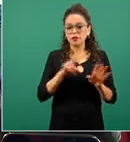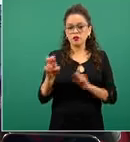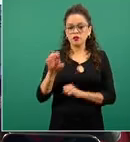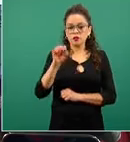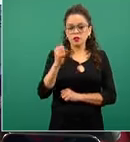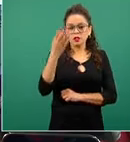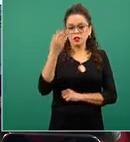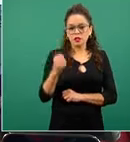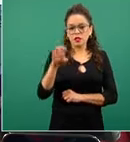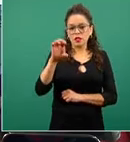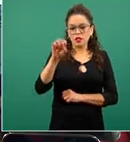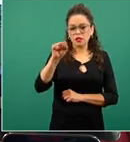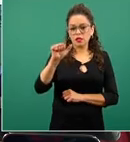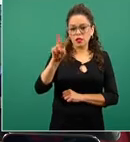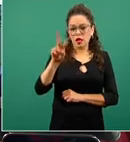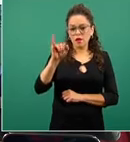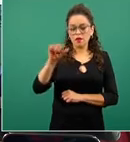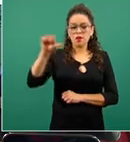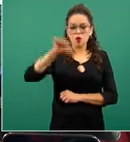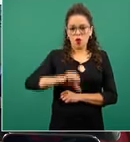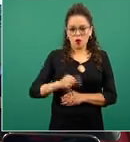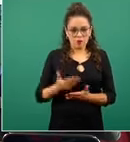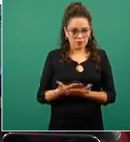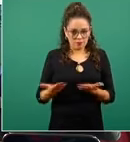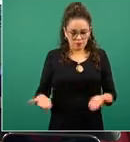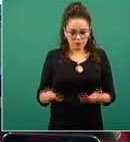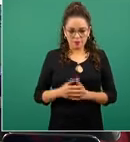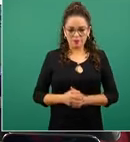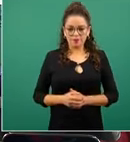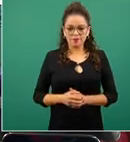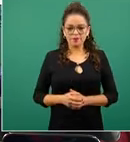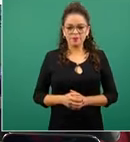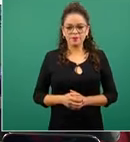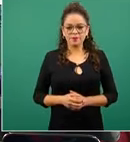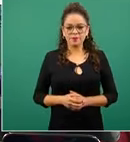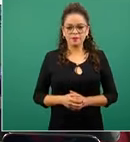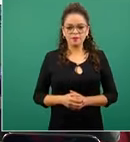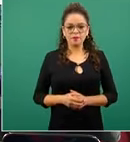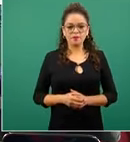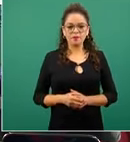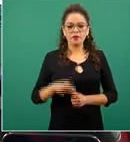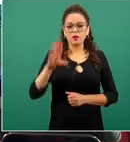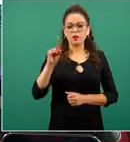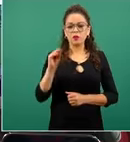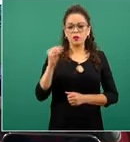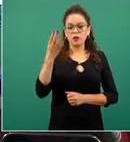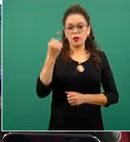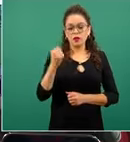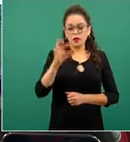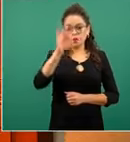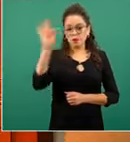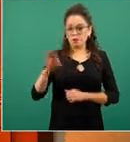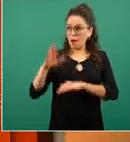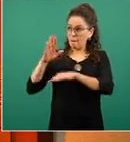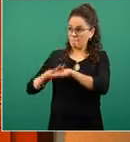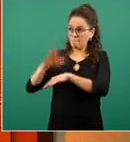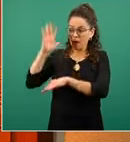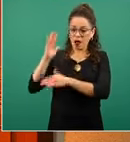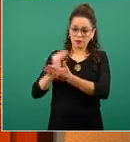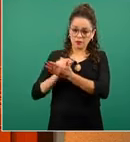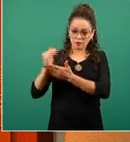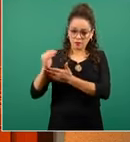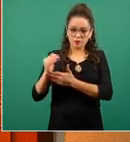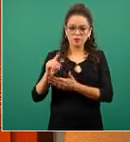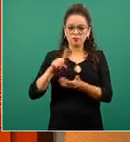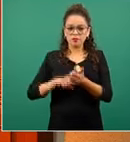6.269 ESAVIS al día de hoy. La gran mayoría, estamos hablando de más del 99% de estos eventos, han